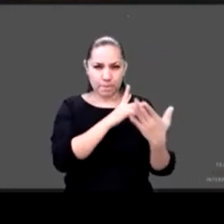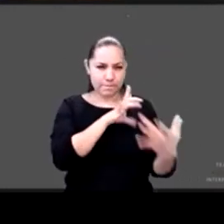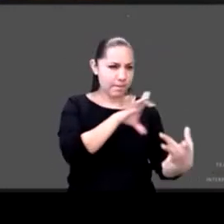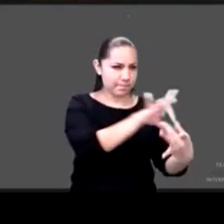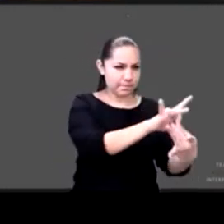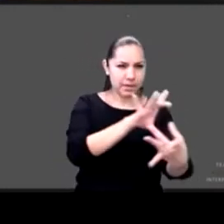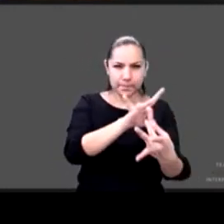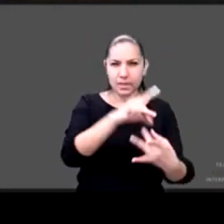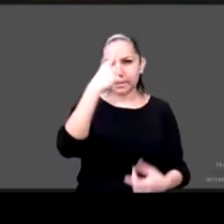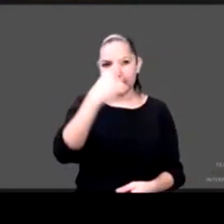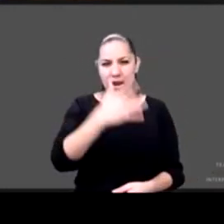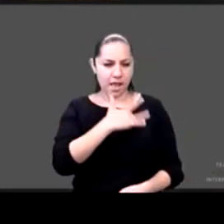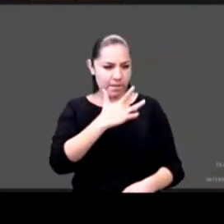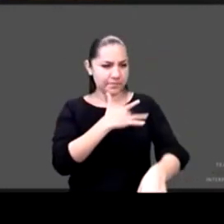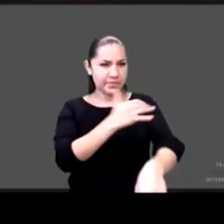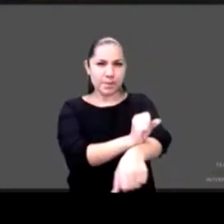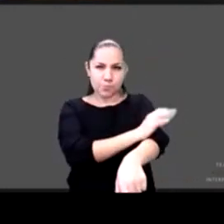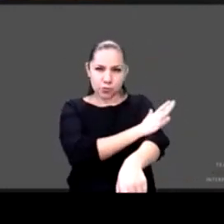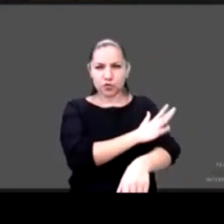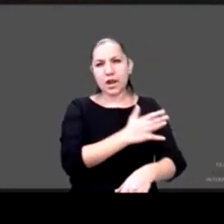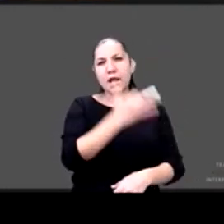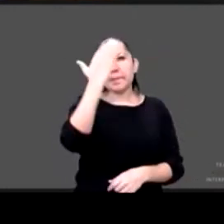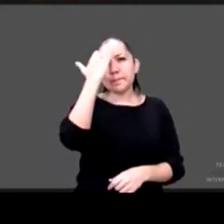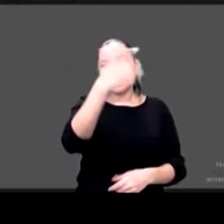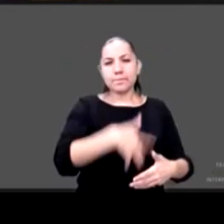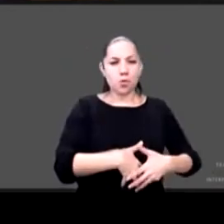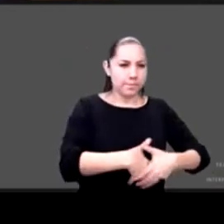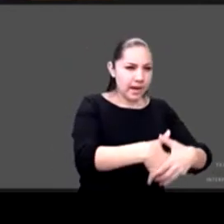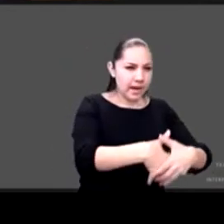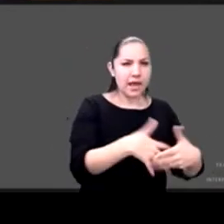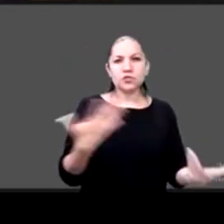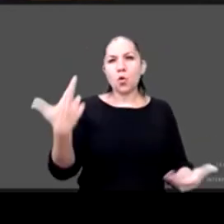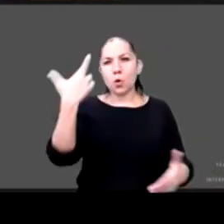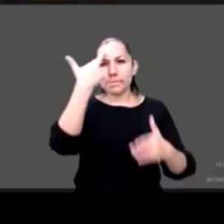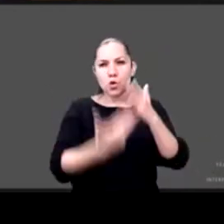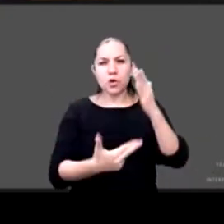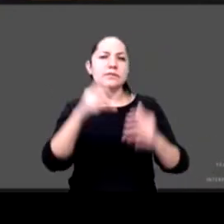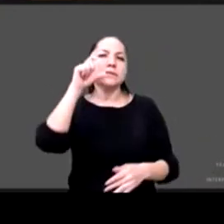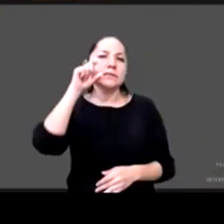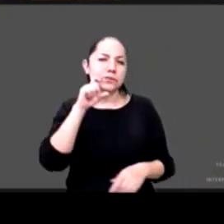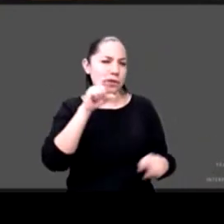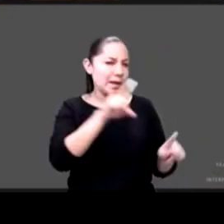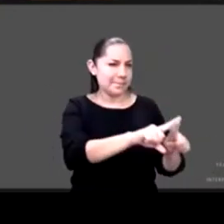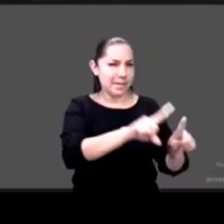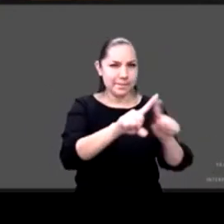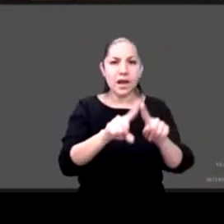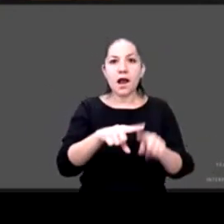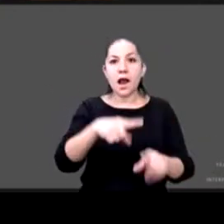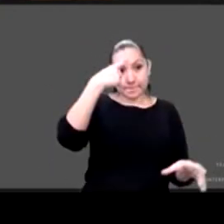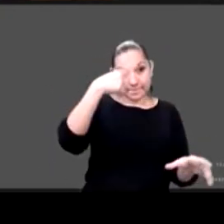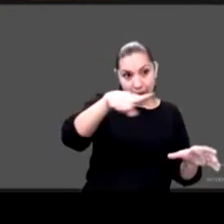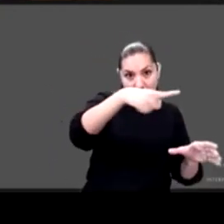el embarazo, la violencia sexual. ¿Qué nos dirías para las adolescentes?